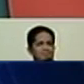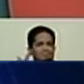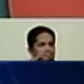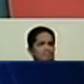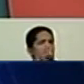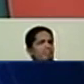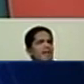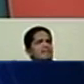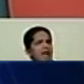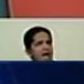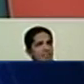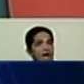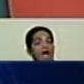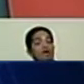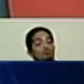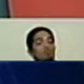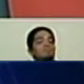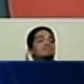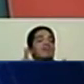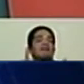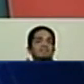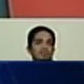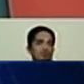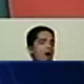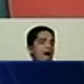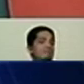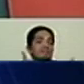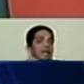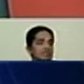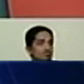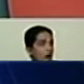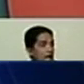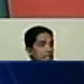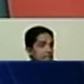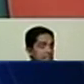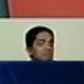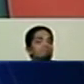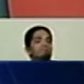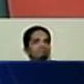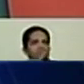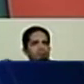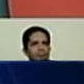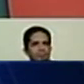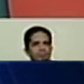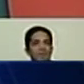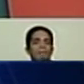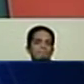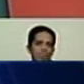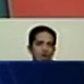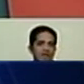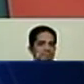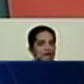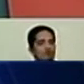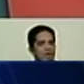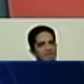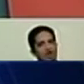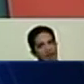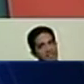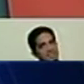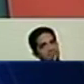ellos decidieron retirarse una vez hecha la advertencia de que serían abordados, cumpliendo los